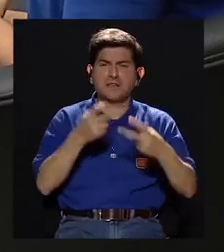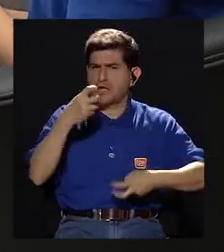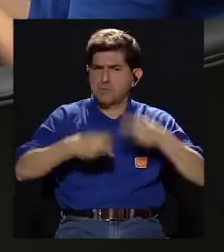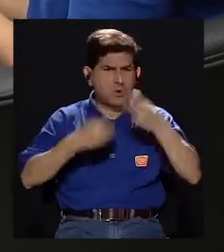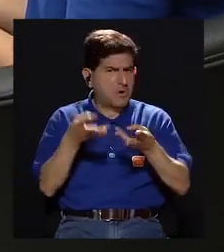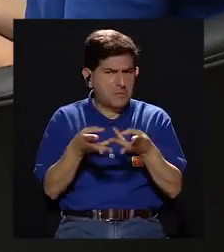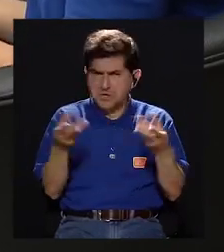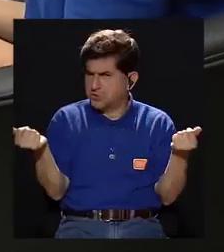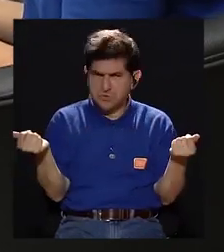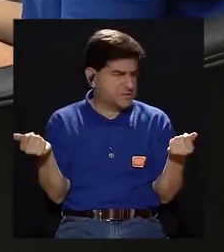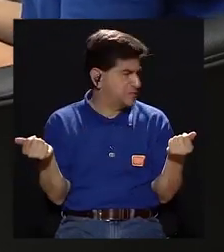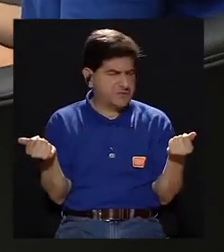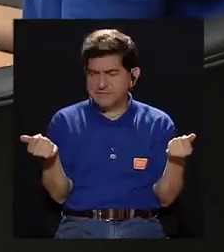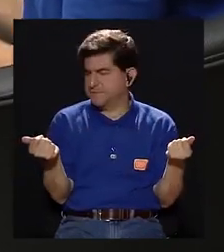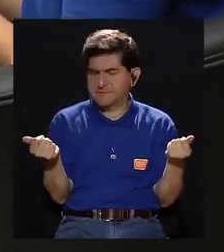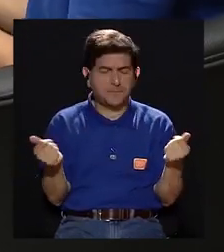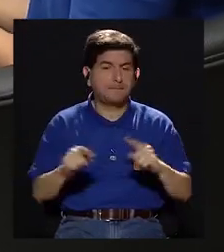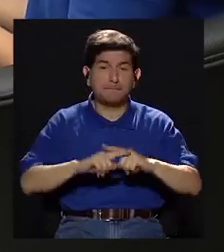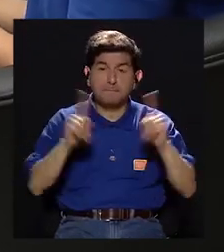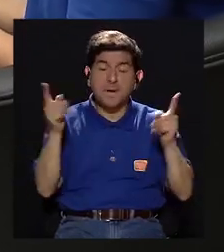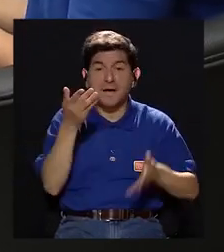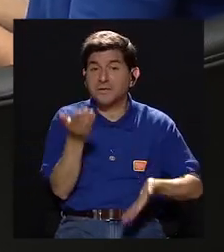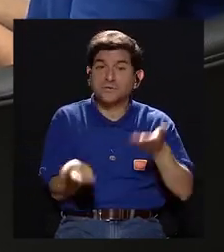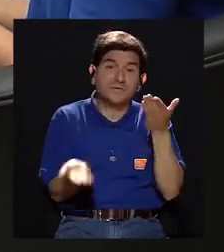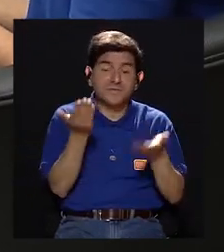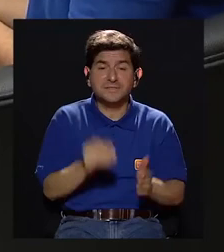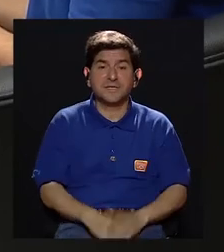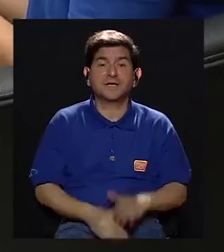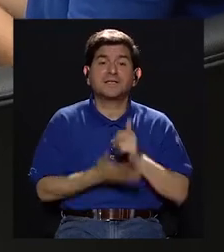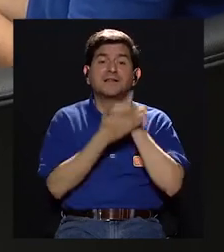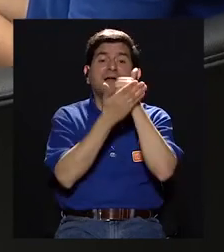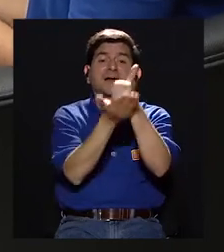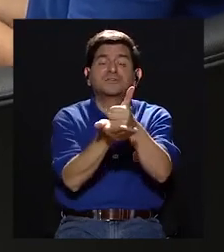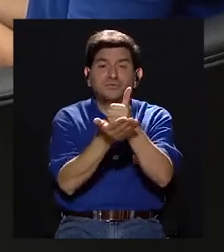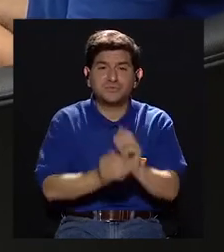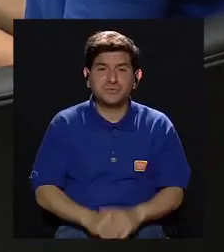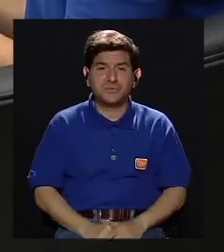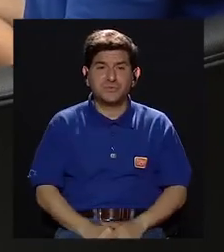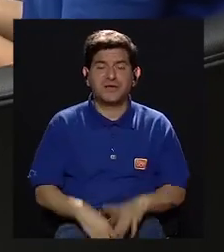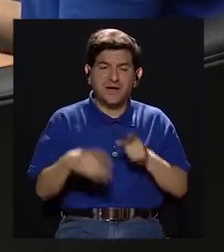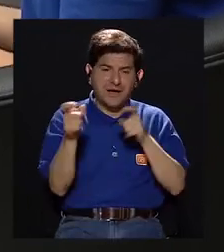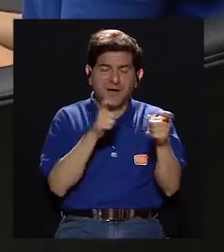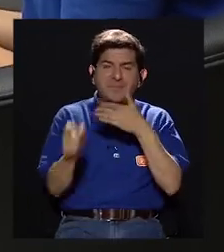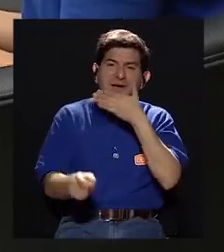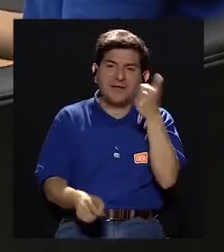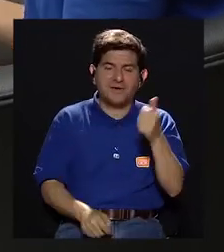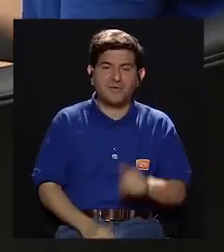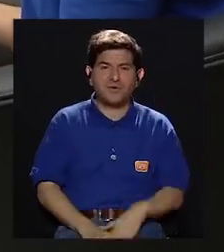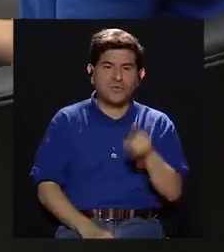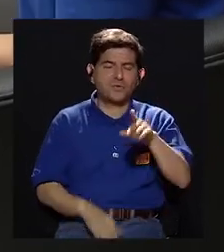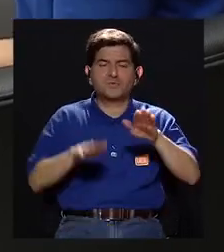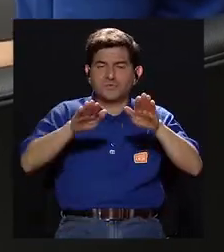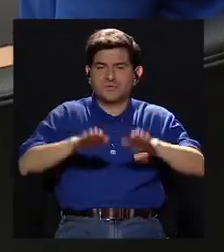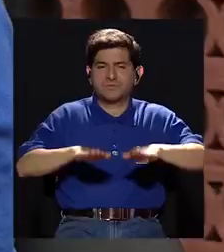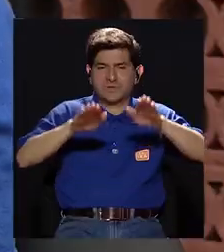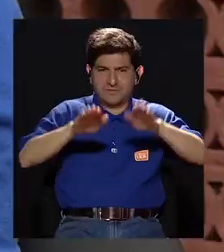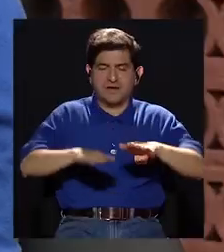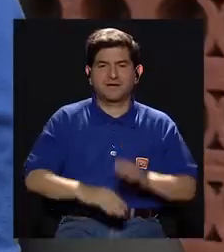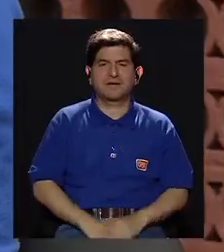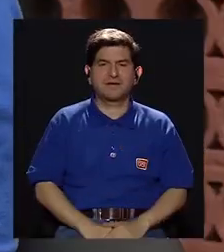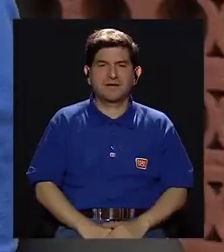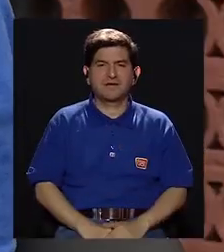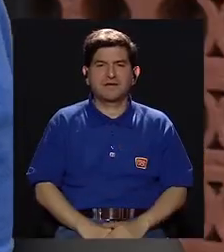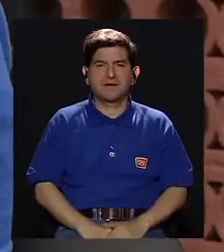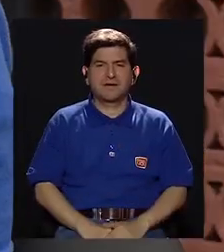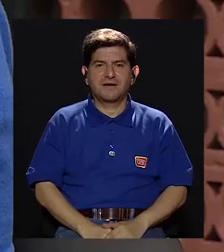que los problemas van a desaparecer, ¿verdad? Pero de repente te puede ayudar a manejarlos un poco mejor, a estar un poco más tranquila, a que